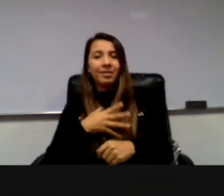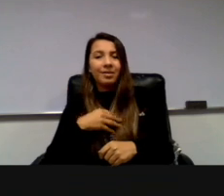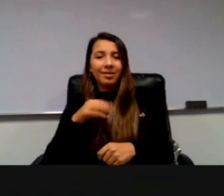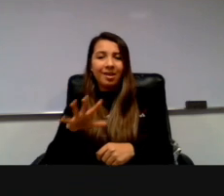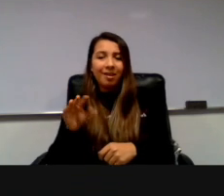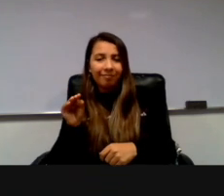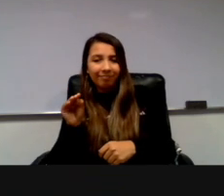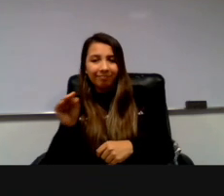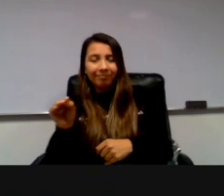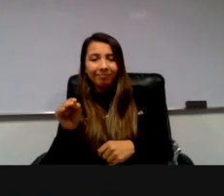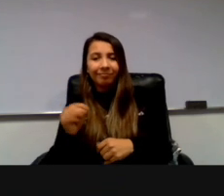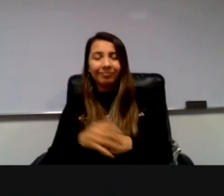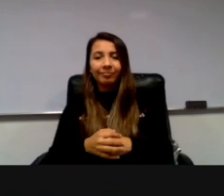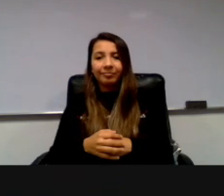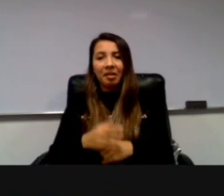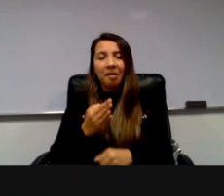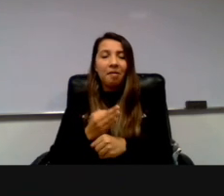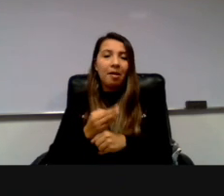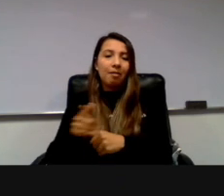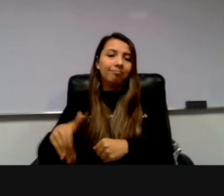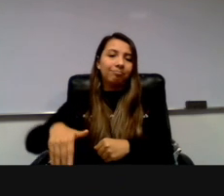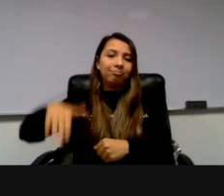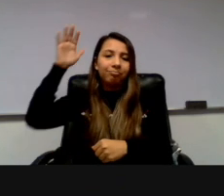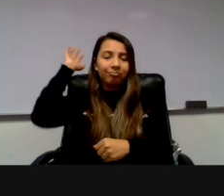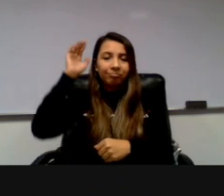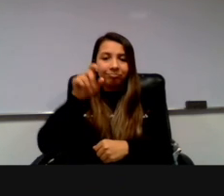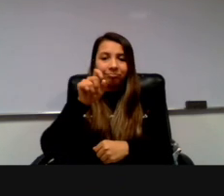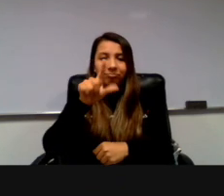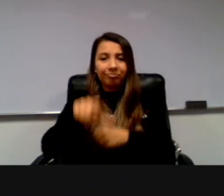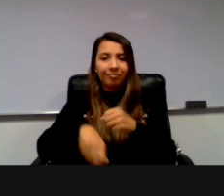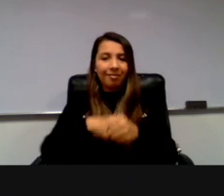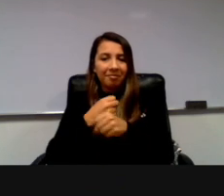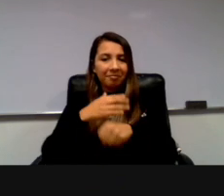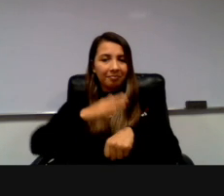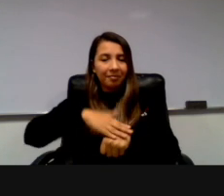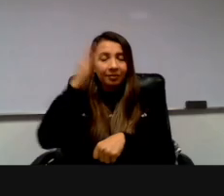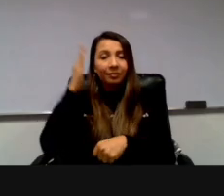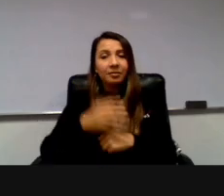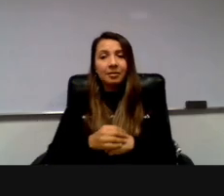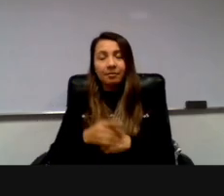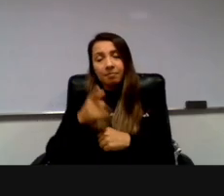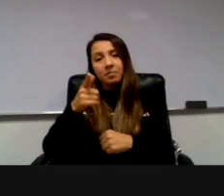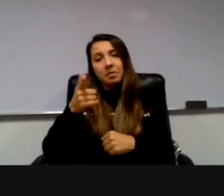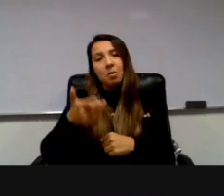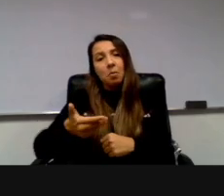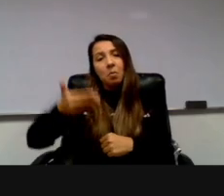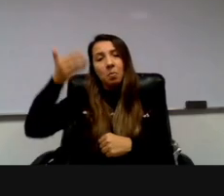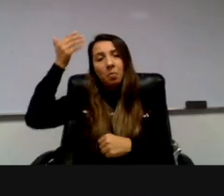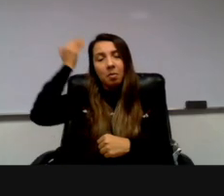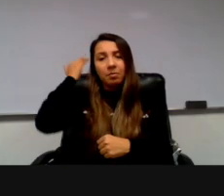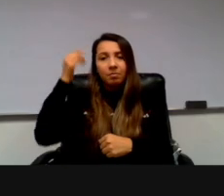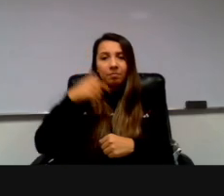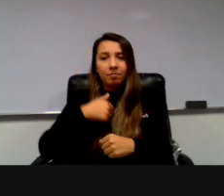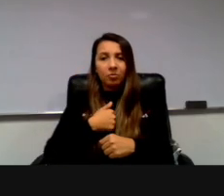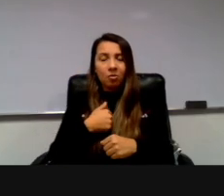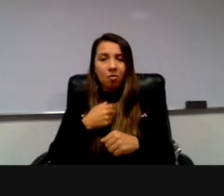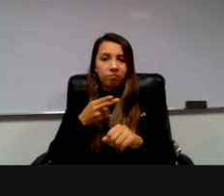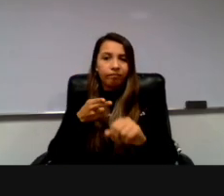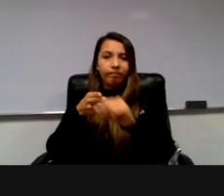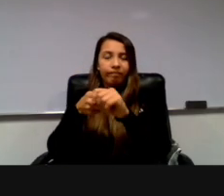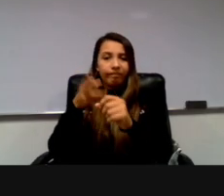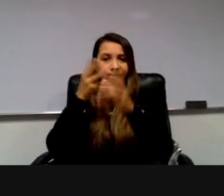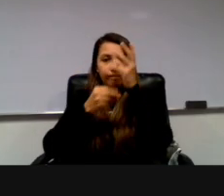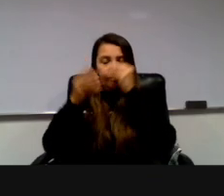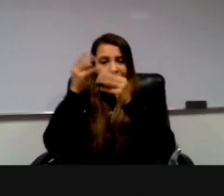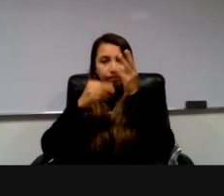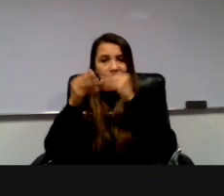una niñita y ahorita pues ya tiene más de 27 años, ¿no? Entonces pues tiene algún tiempo de esta estancia, como se pueden imaginar, pero